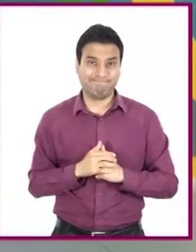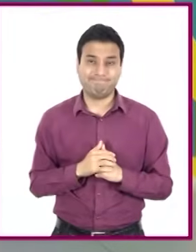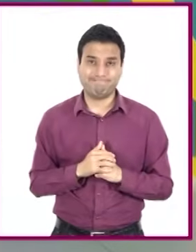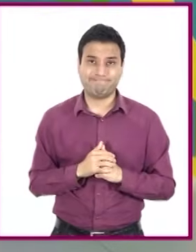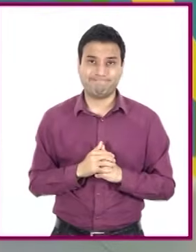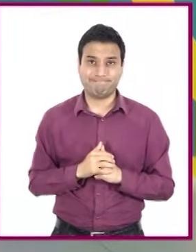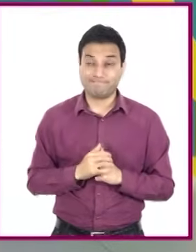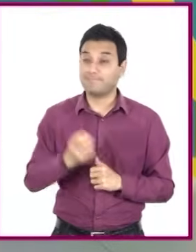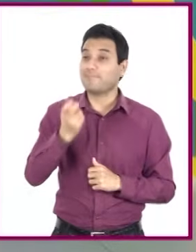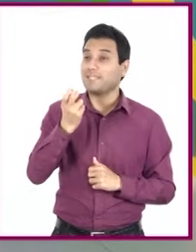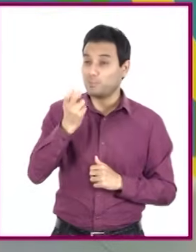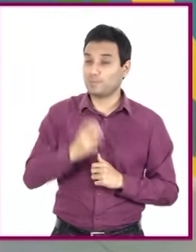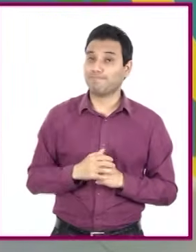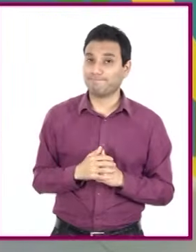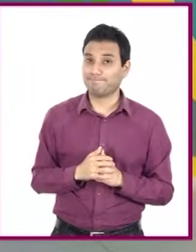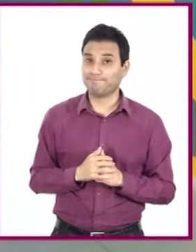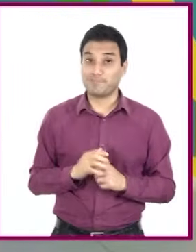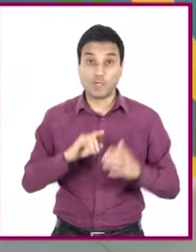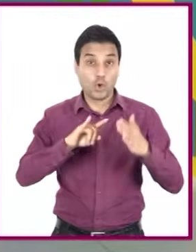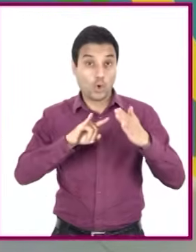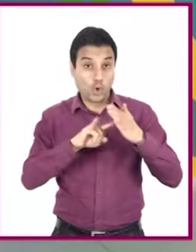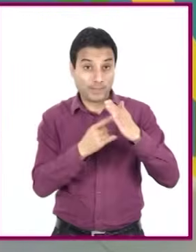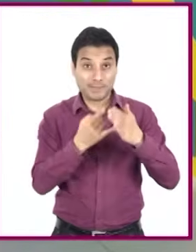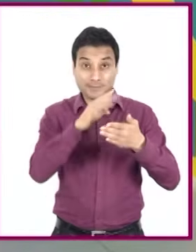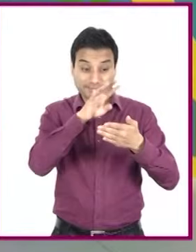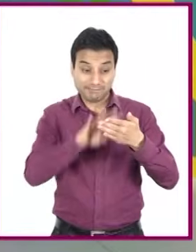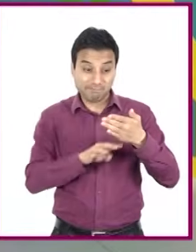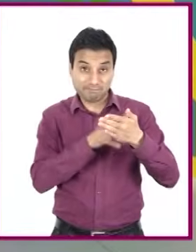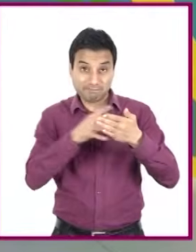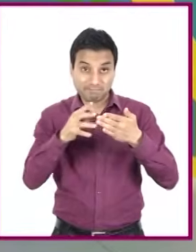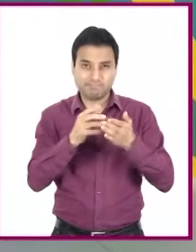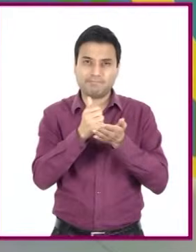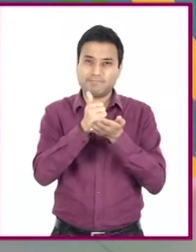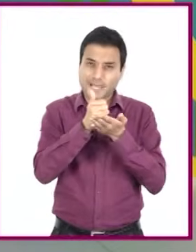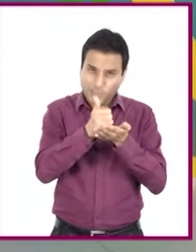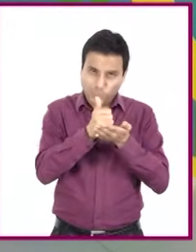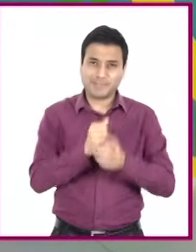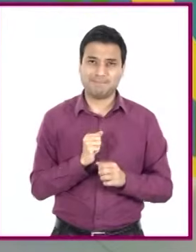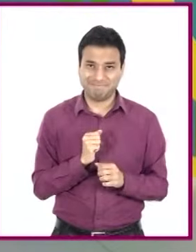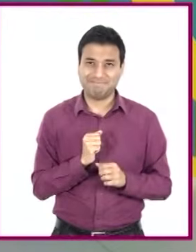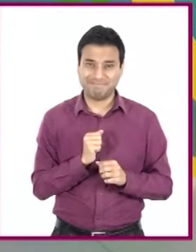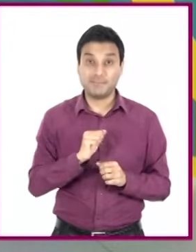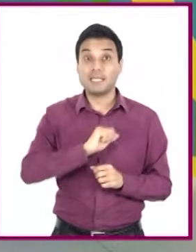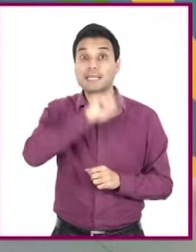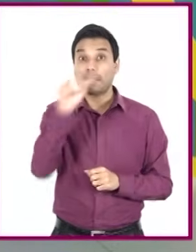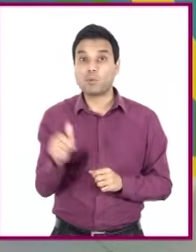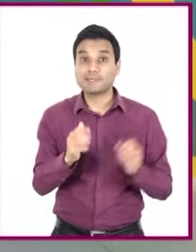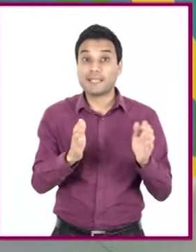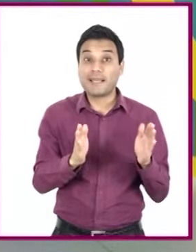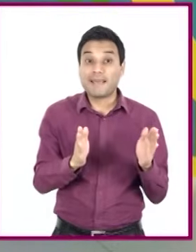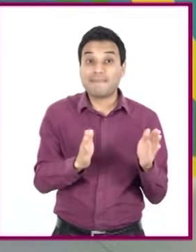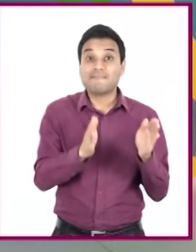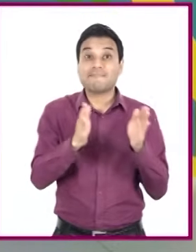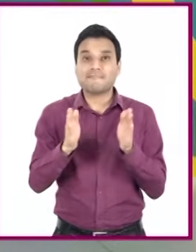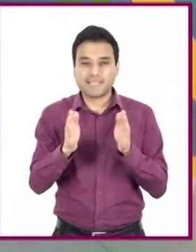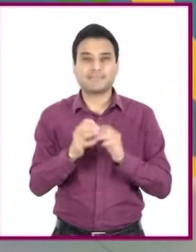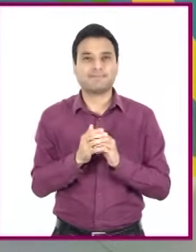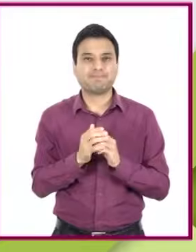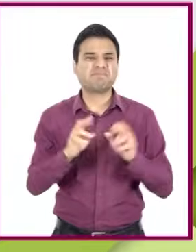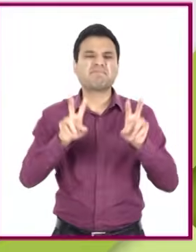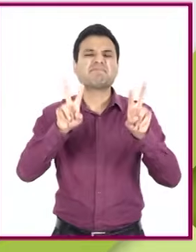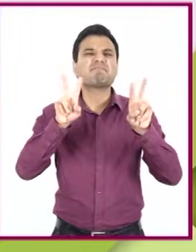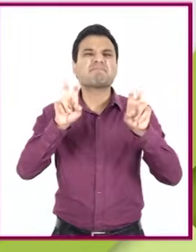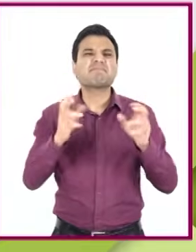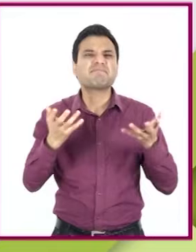Es cierto, y un cronograma será una herramienta que nos ayudará en la siguiente fase de nuestro proyecto, a la que